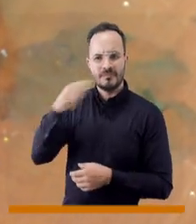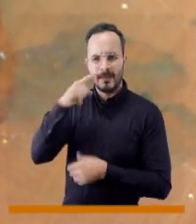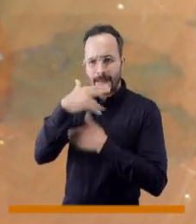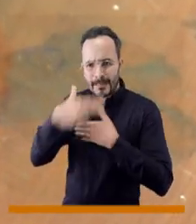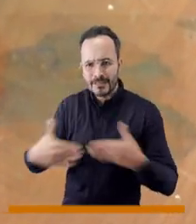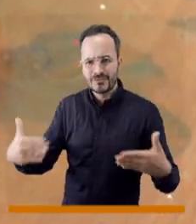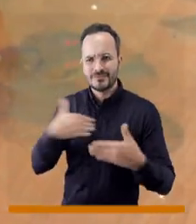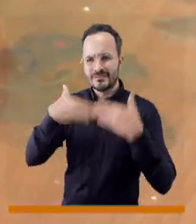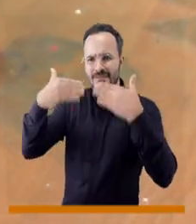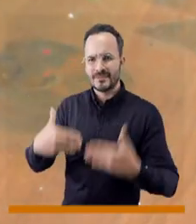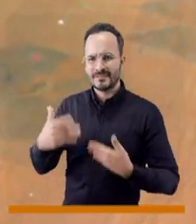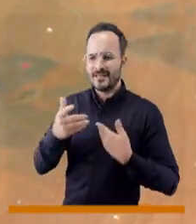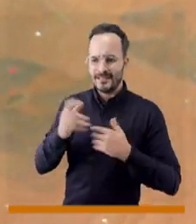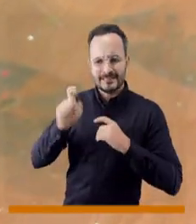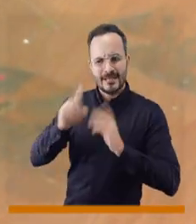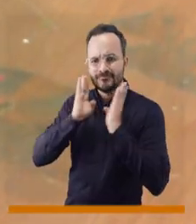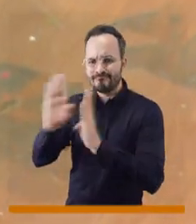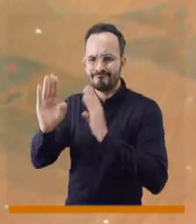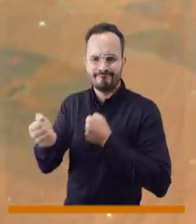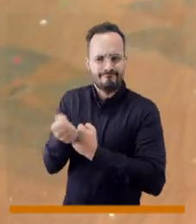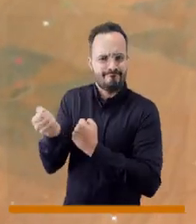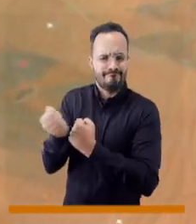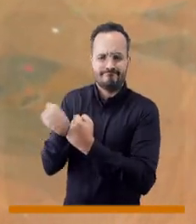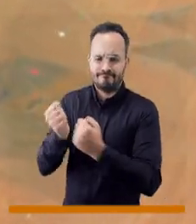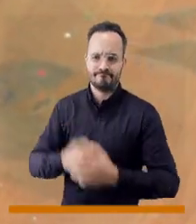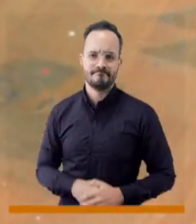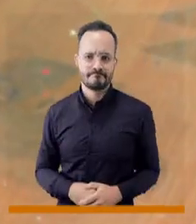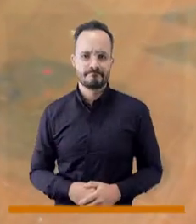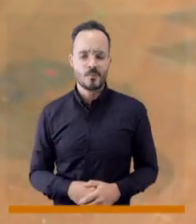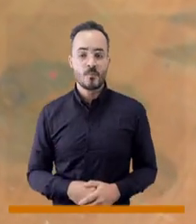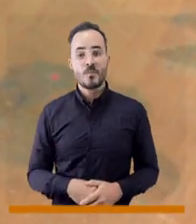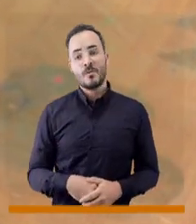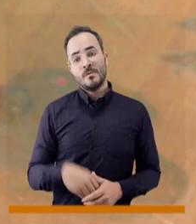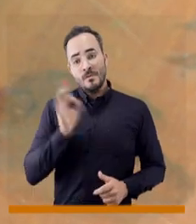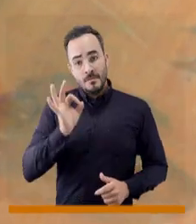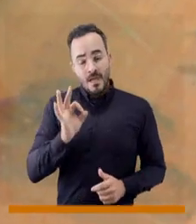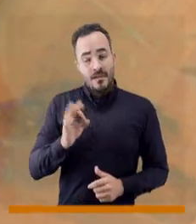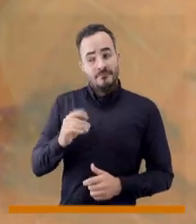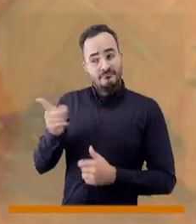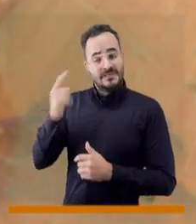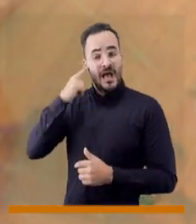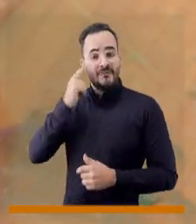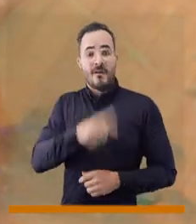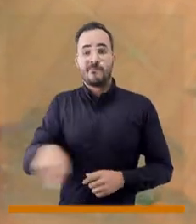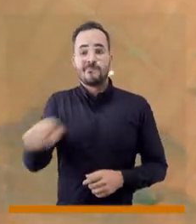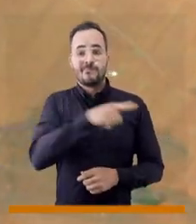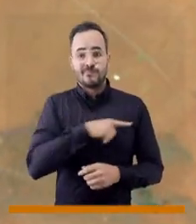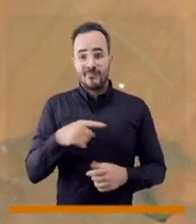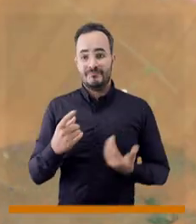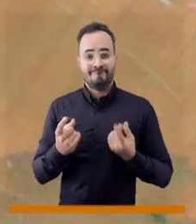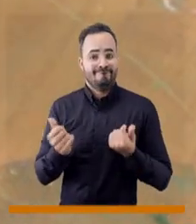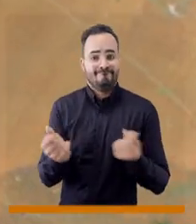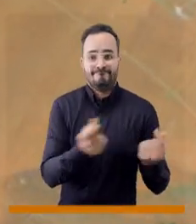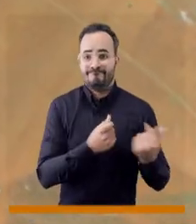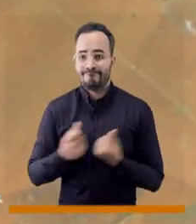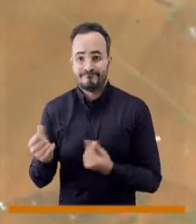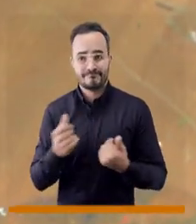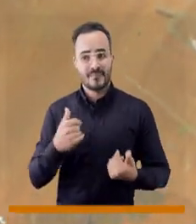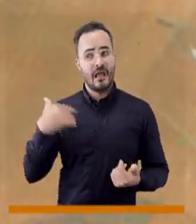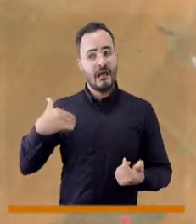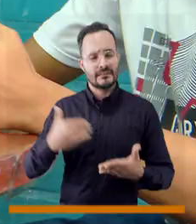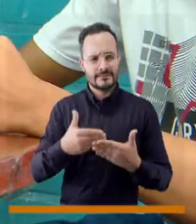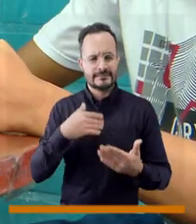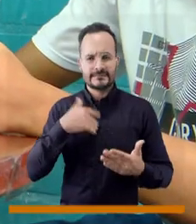Cristóbal, que atiende también niños y población con discapacidad. Concejal, hay unos programas que son esenciales para toda esta población que